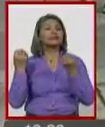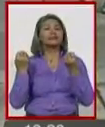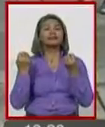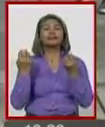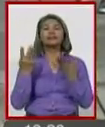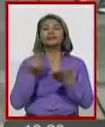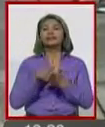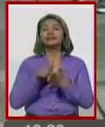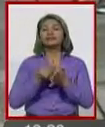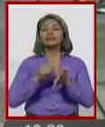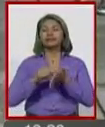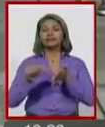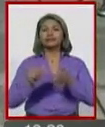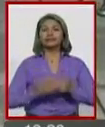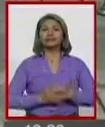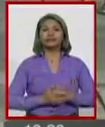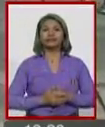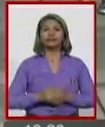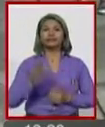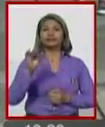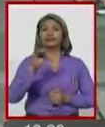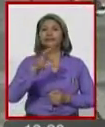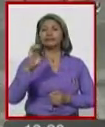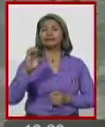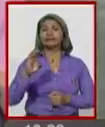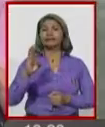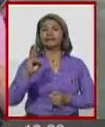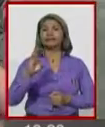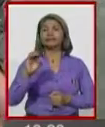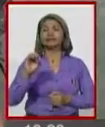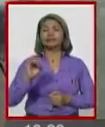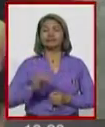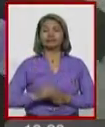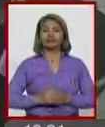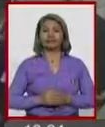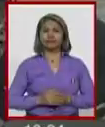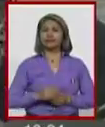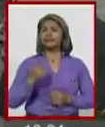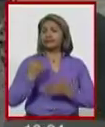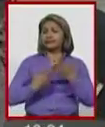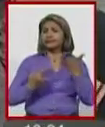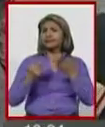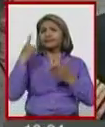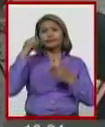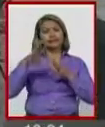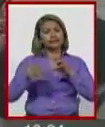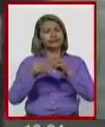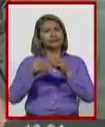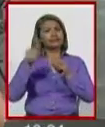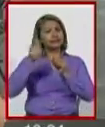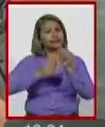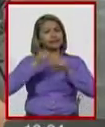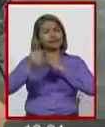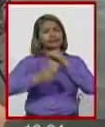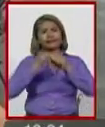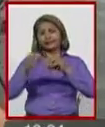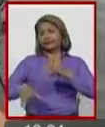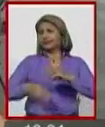Y por como 860. ¿Qué piensa usted de los incrementos que se dan